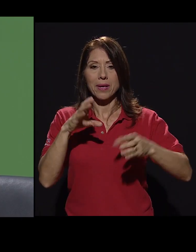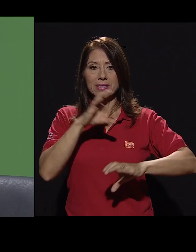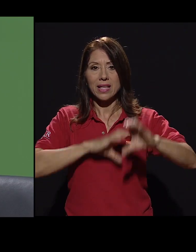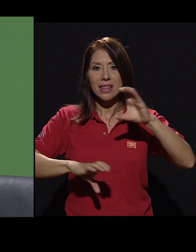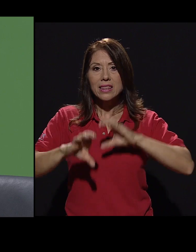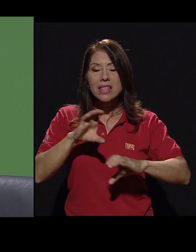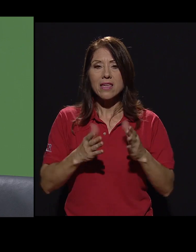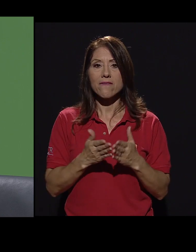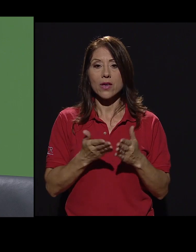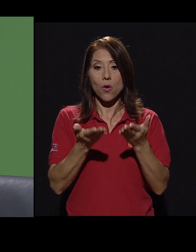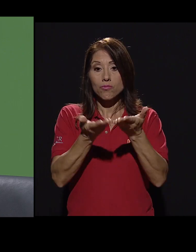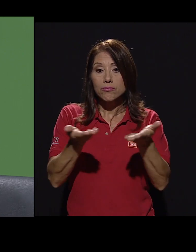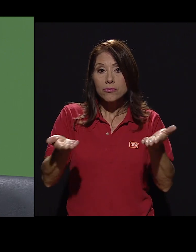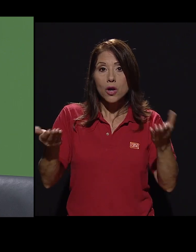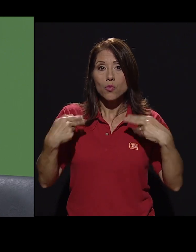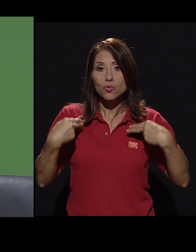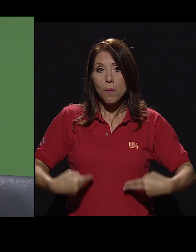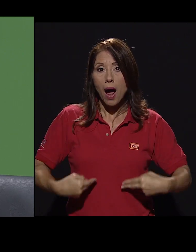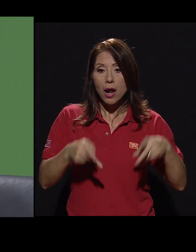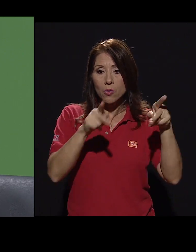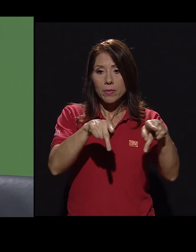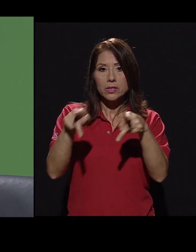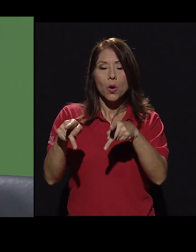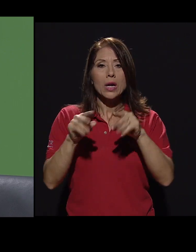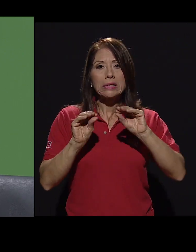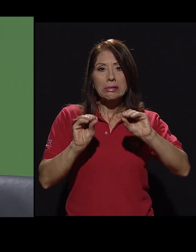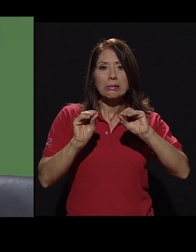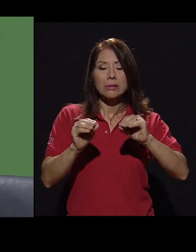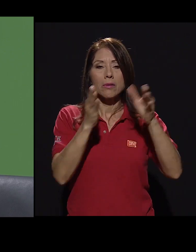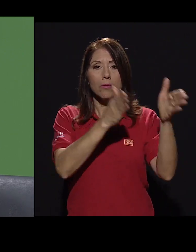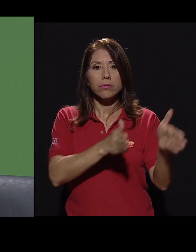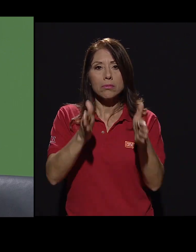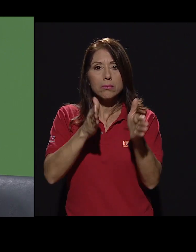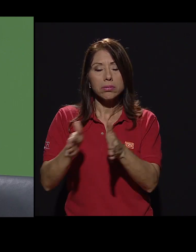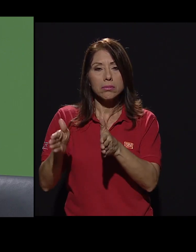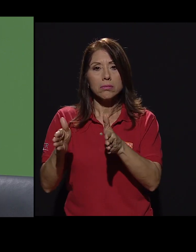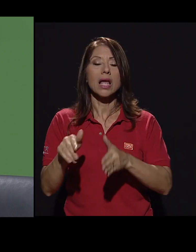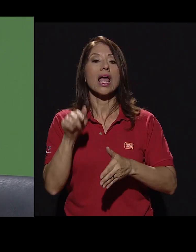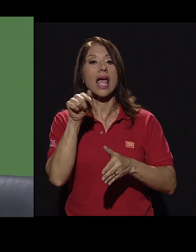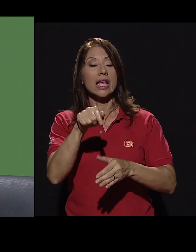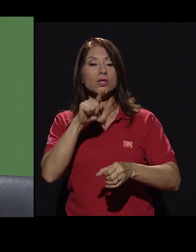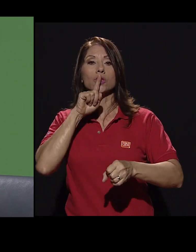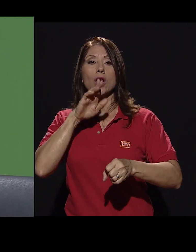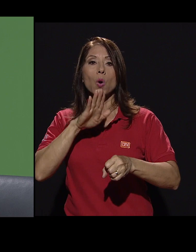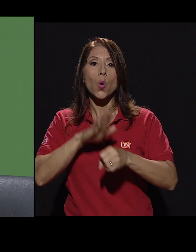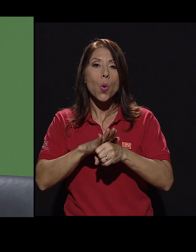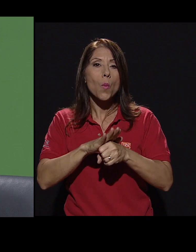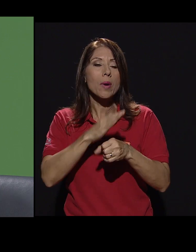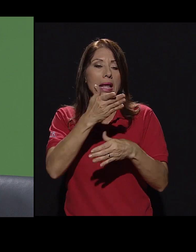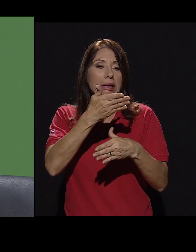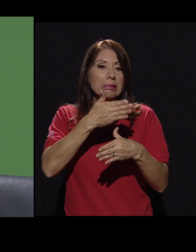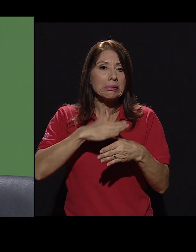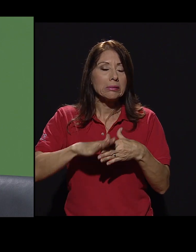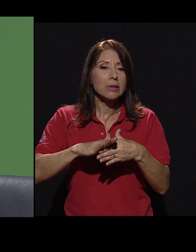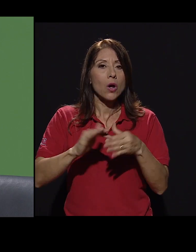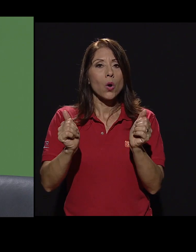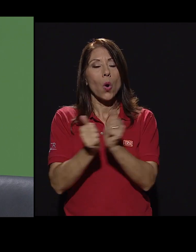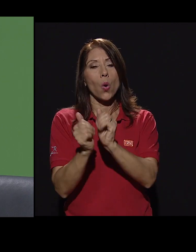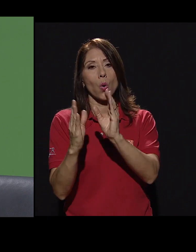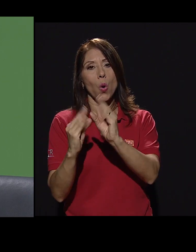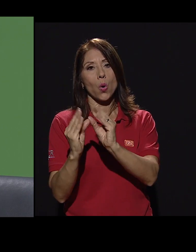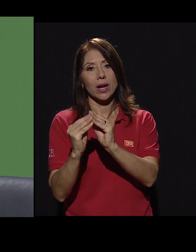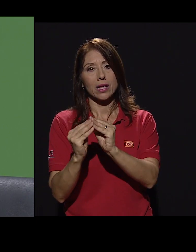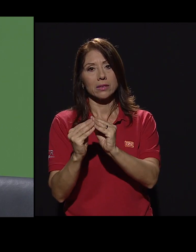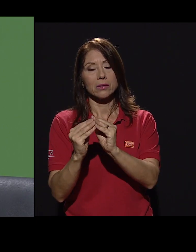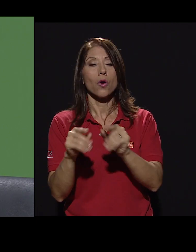preparación Del recurso humano Y todo esto Y eso se cumple Parcialmente O en gran parte Con un